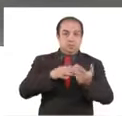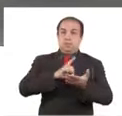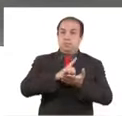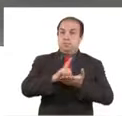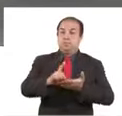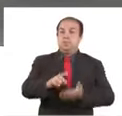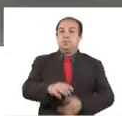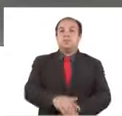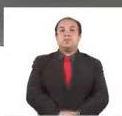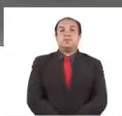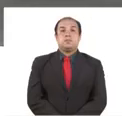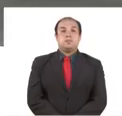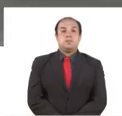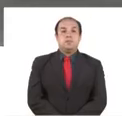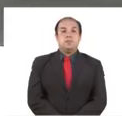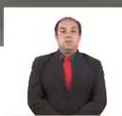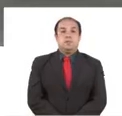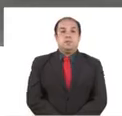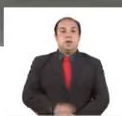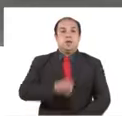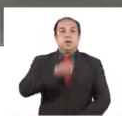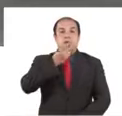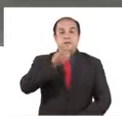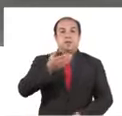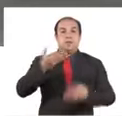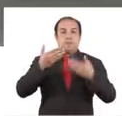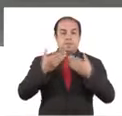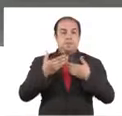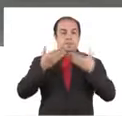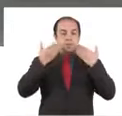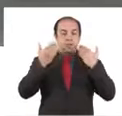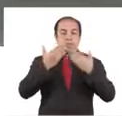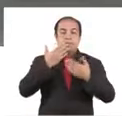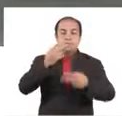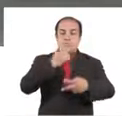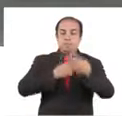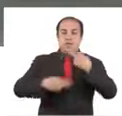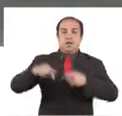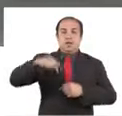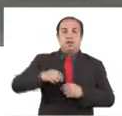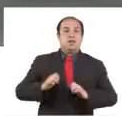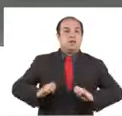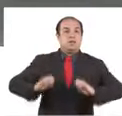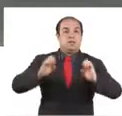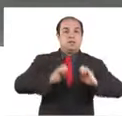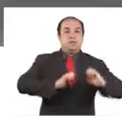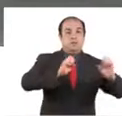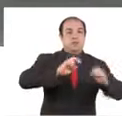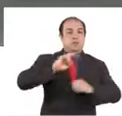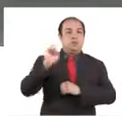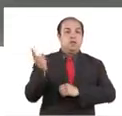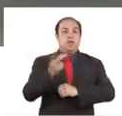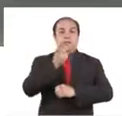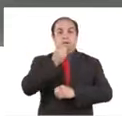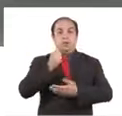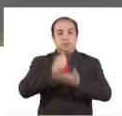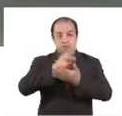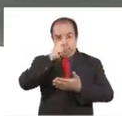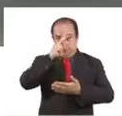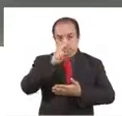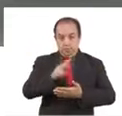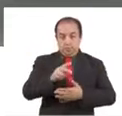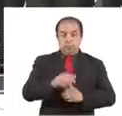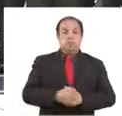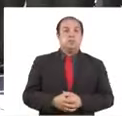y de derechos, les da la más cordial de las bienvenidas en las instalaciones de la Universidad de la Policía de la Ciudad de